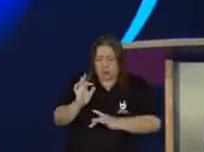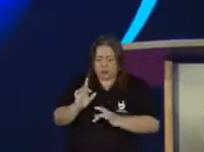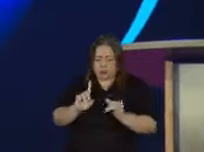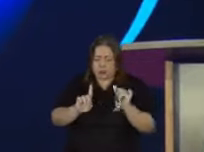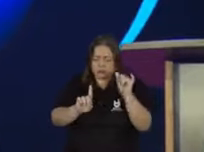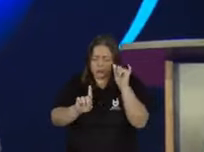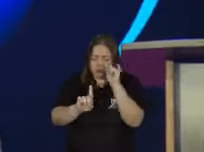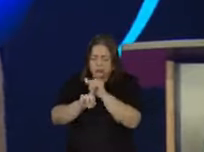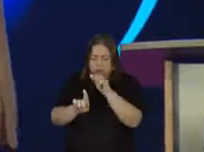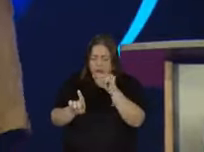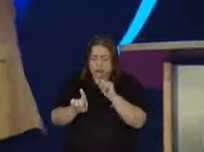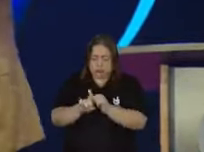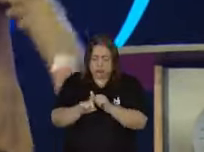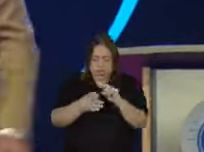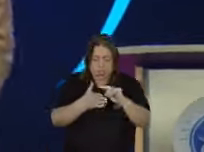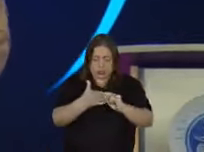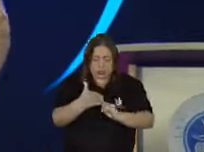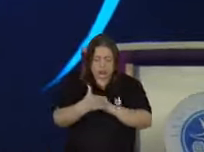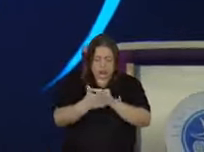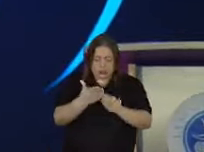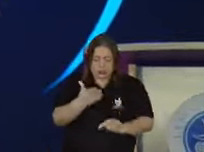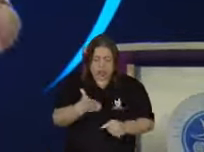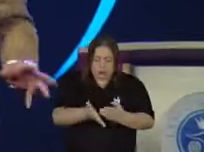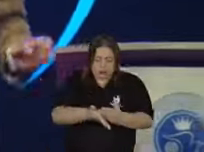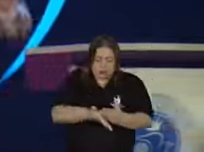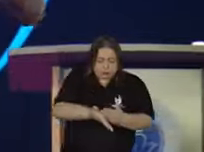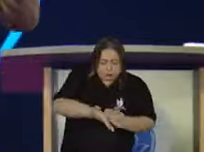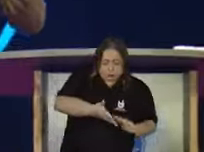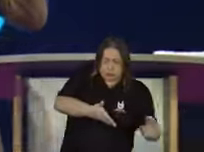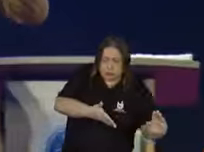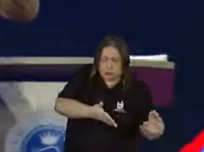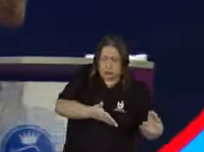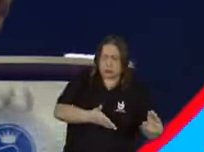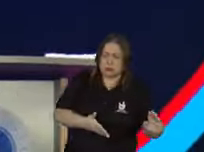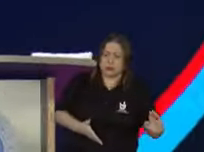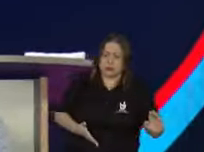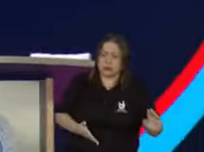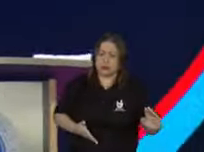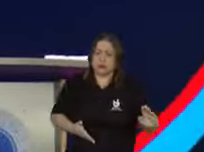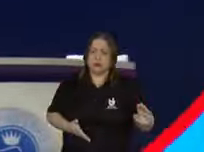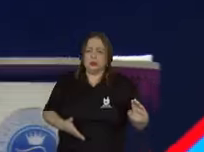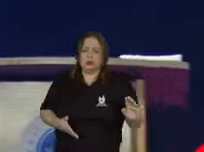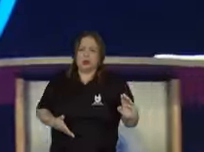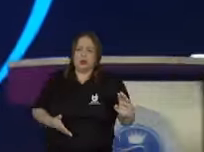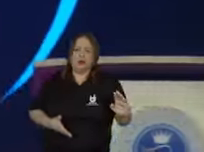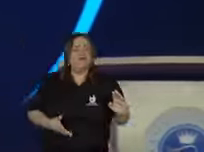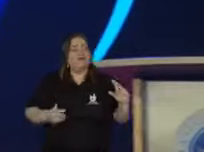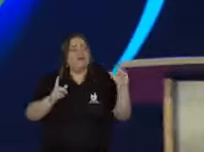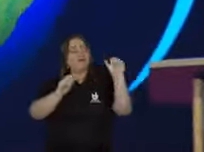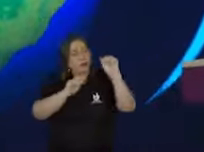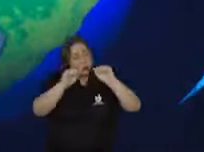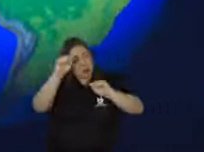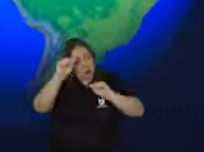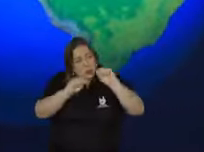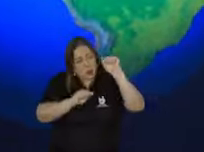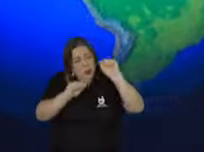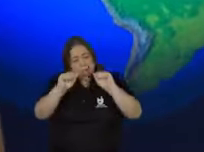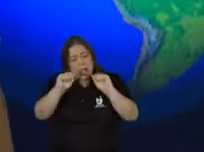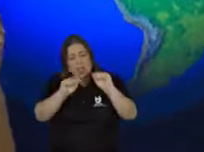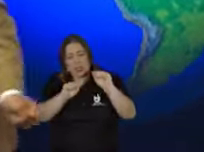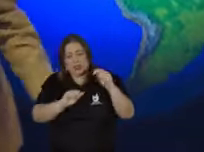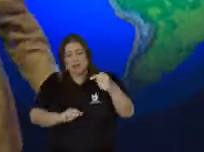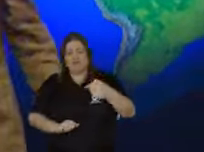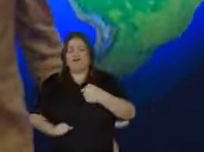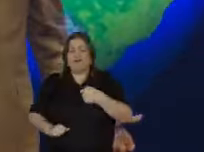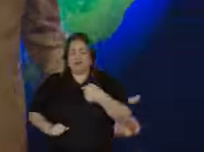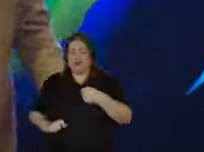traicionar, criticar, abandonar, lo que fuera, o dice alguna palabra dura hacia mi persona, me